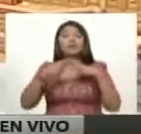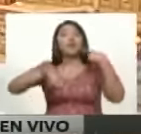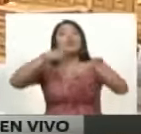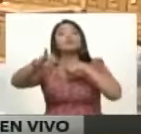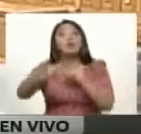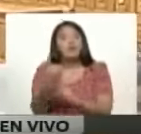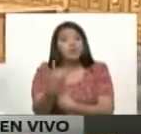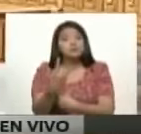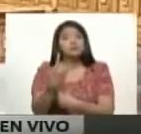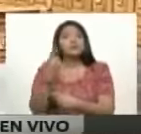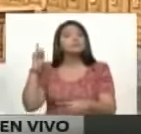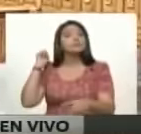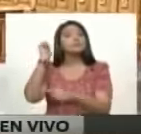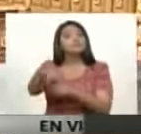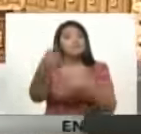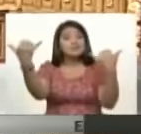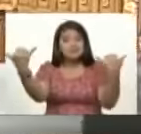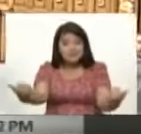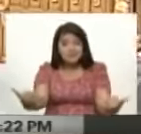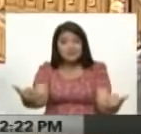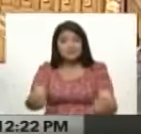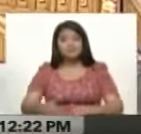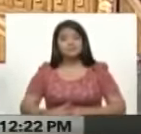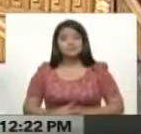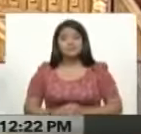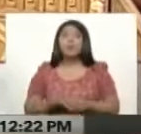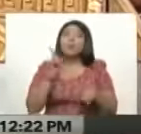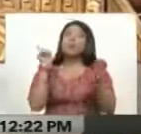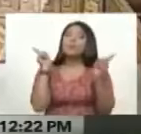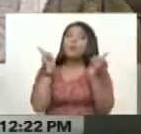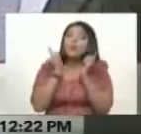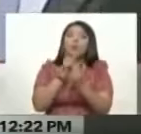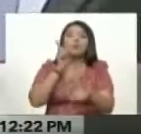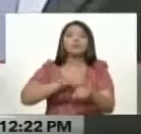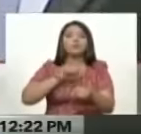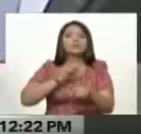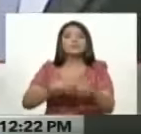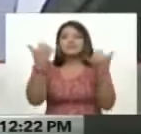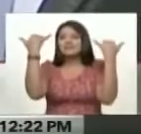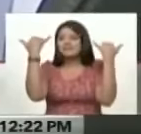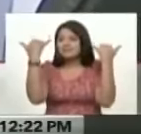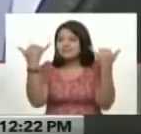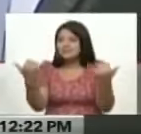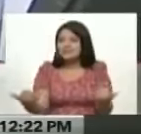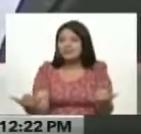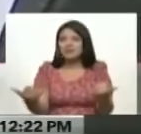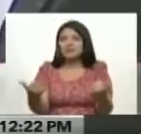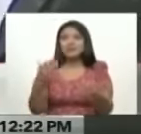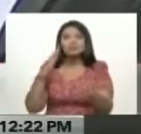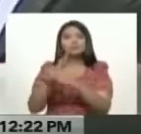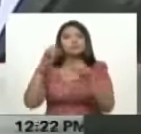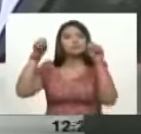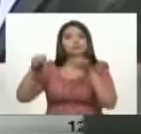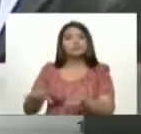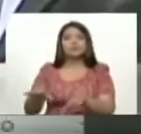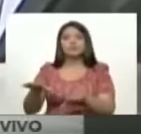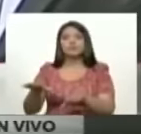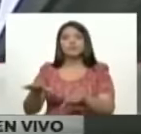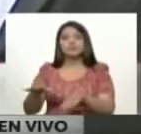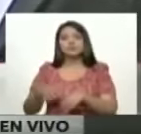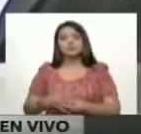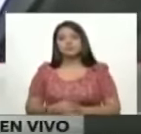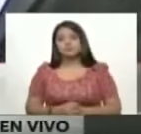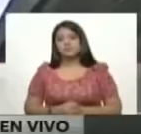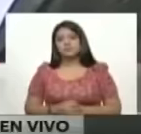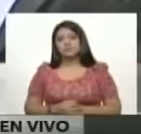ordenó de forma provisional inmediata la suspensión de los efectos